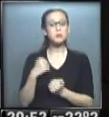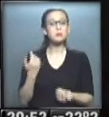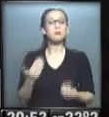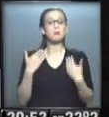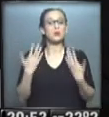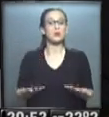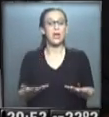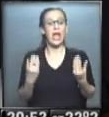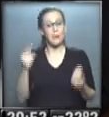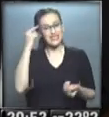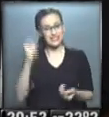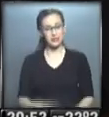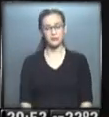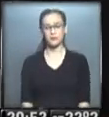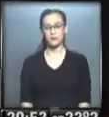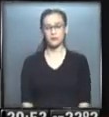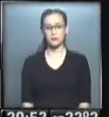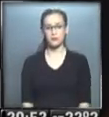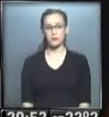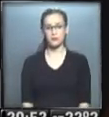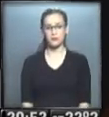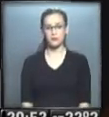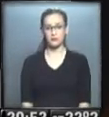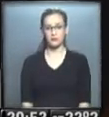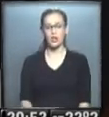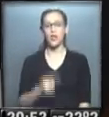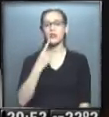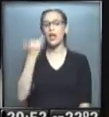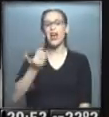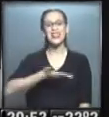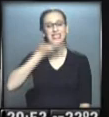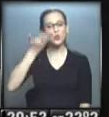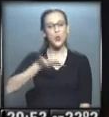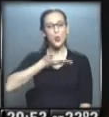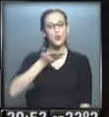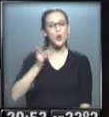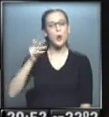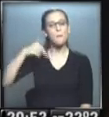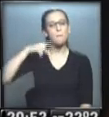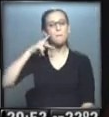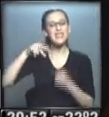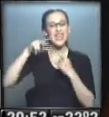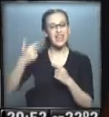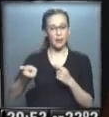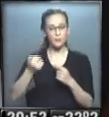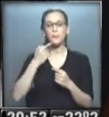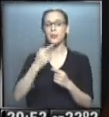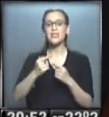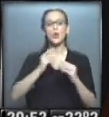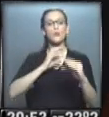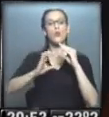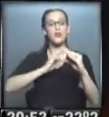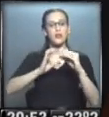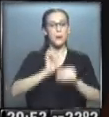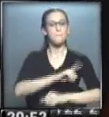Sí, el disparador fue un discurso de Nicolás Piñera que dijo que el Poder Judicial y los medios de comunicación no habían